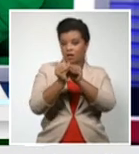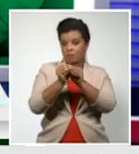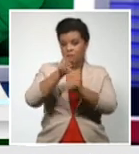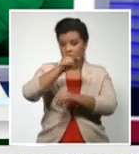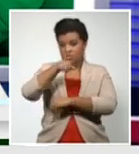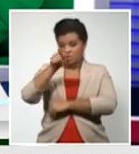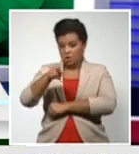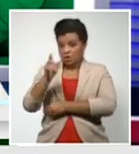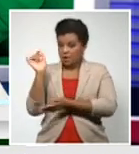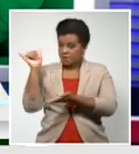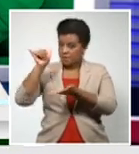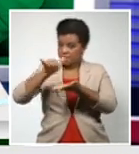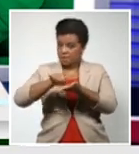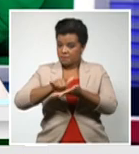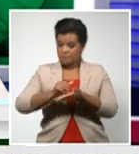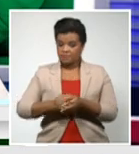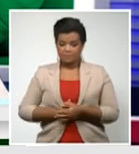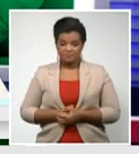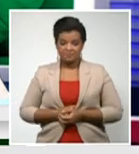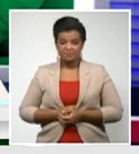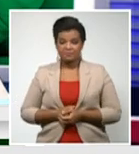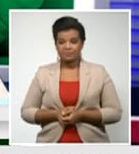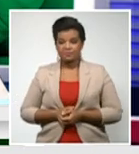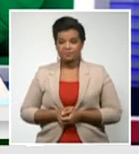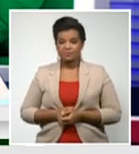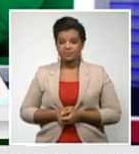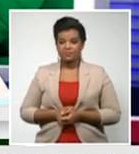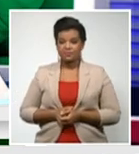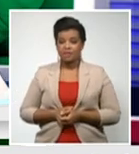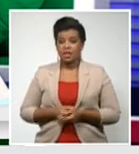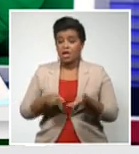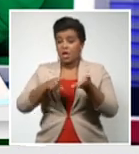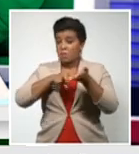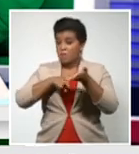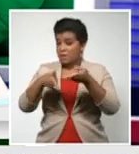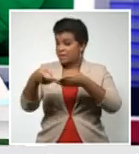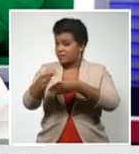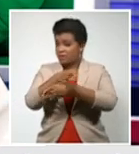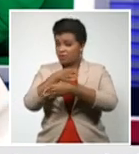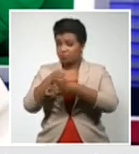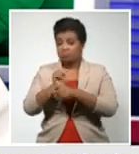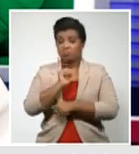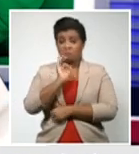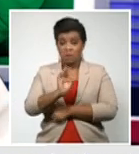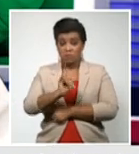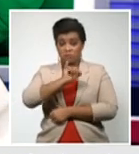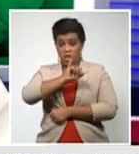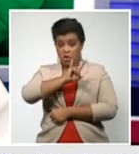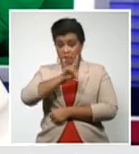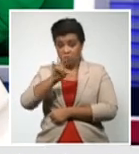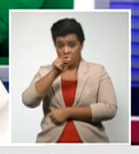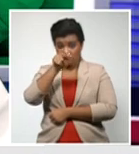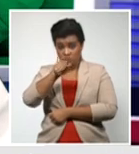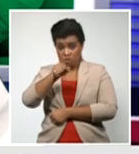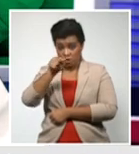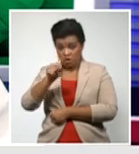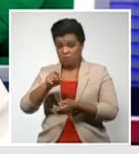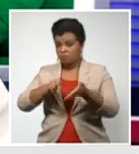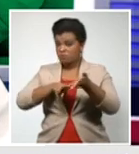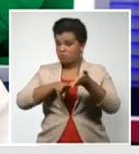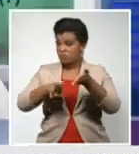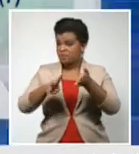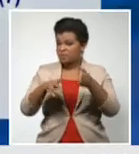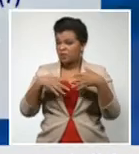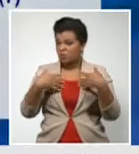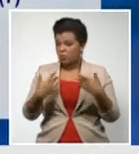viajeros internacionales. Por provincias, los 699 pacientes que se diagnostican